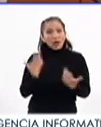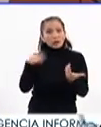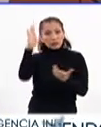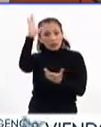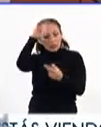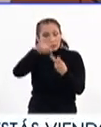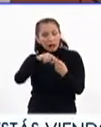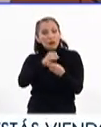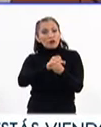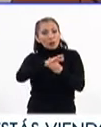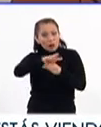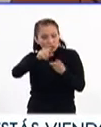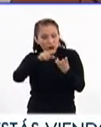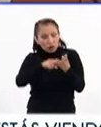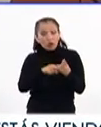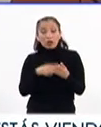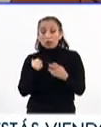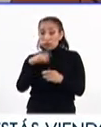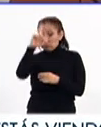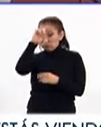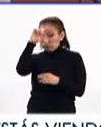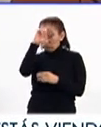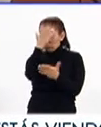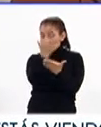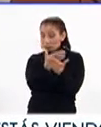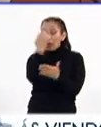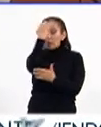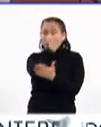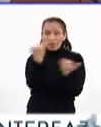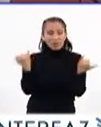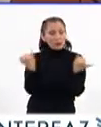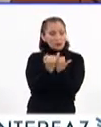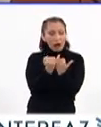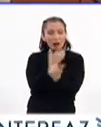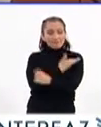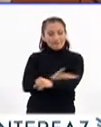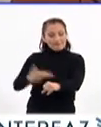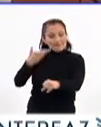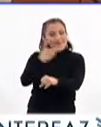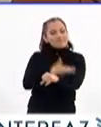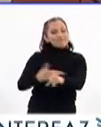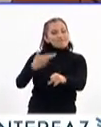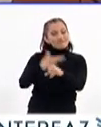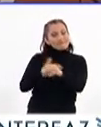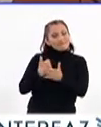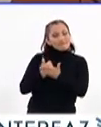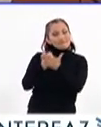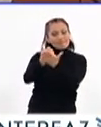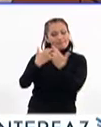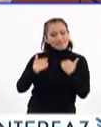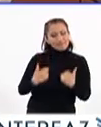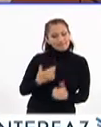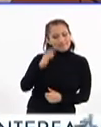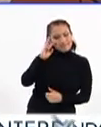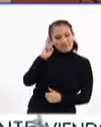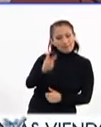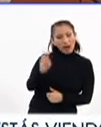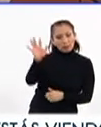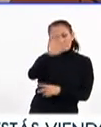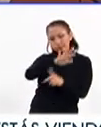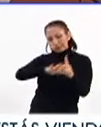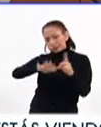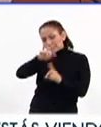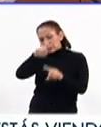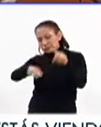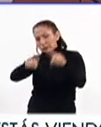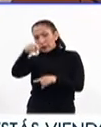formativa, proponemos que la evaluación también debe ser procesual, humanista, contextual